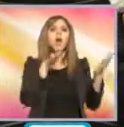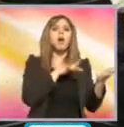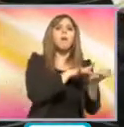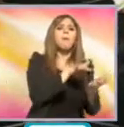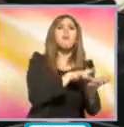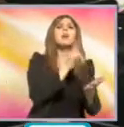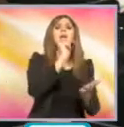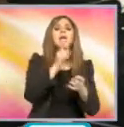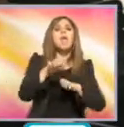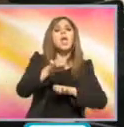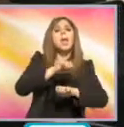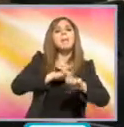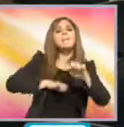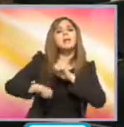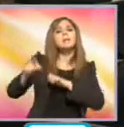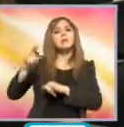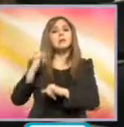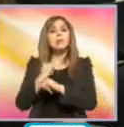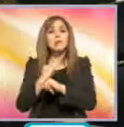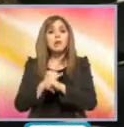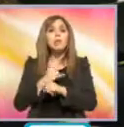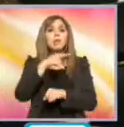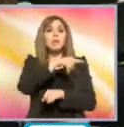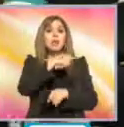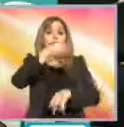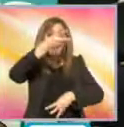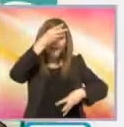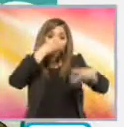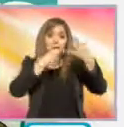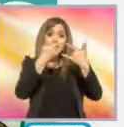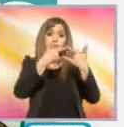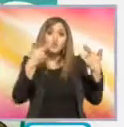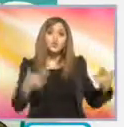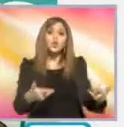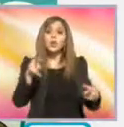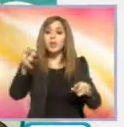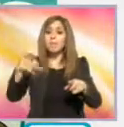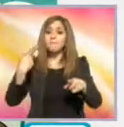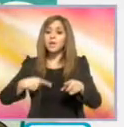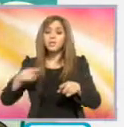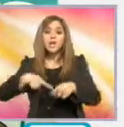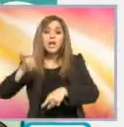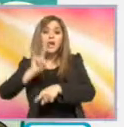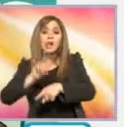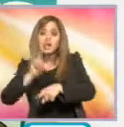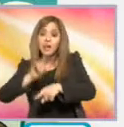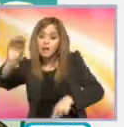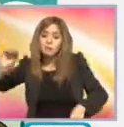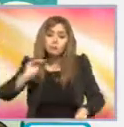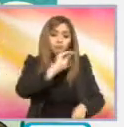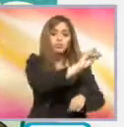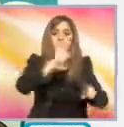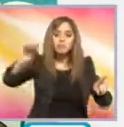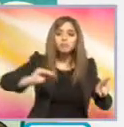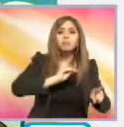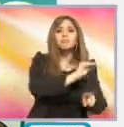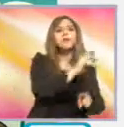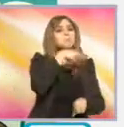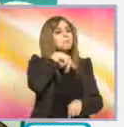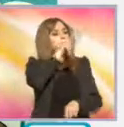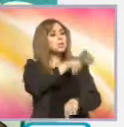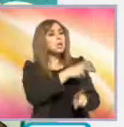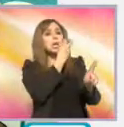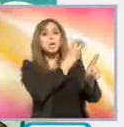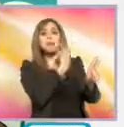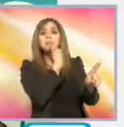las corporaciones porque estaríamos aprendiendo la historia que a ellos les conviene. Claro. Entonces, O de las personas que tienen los recursos para pagar que su sitio sea el